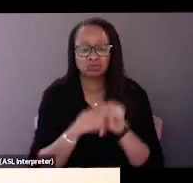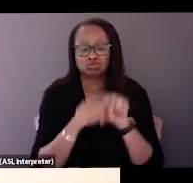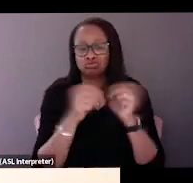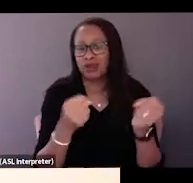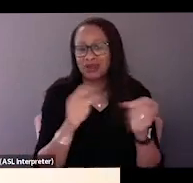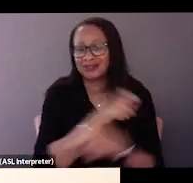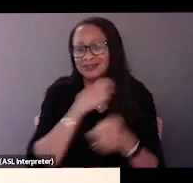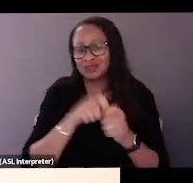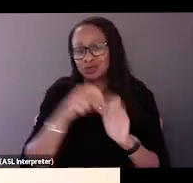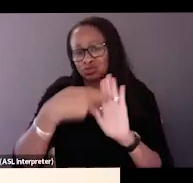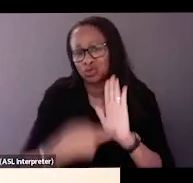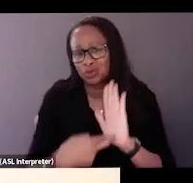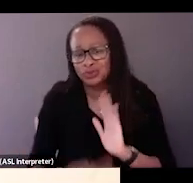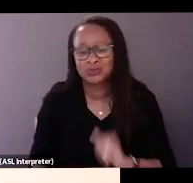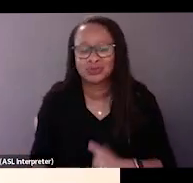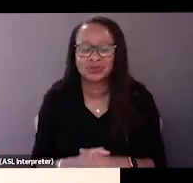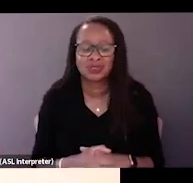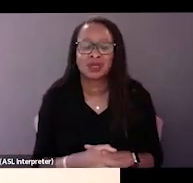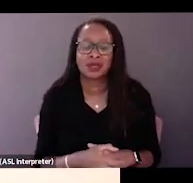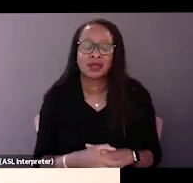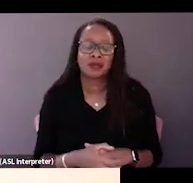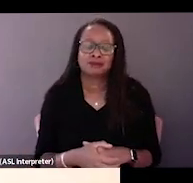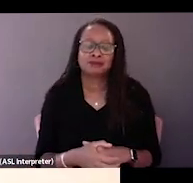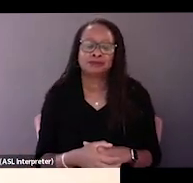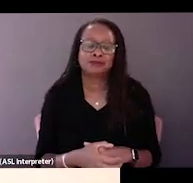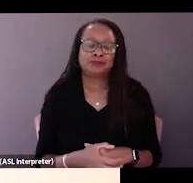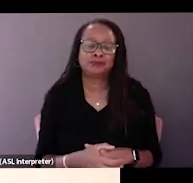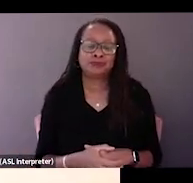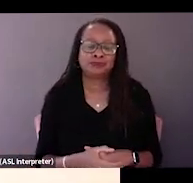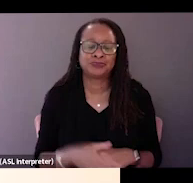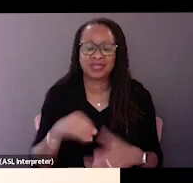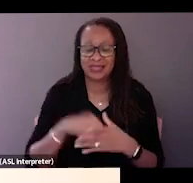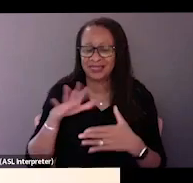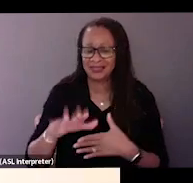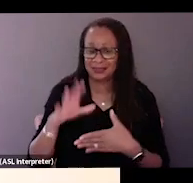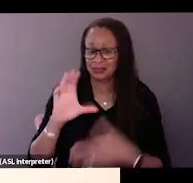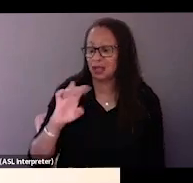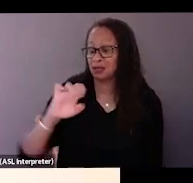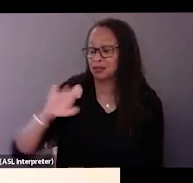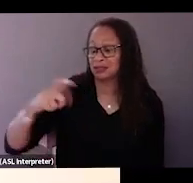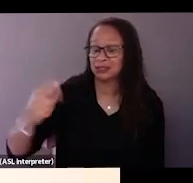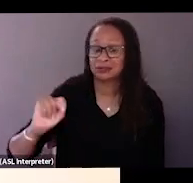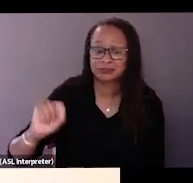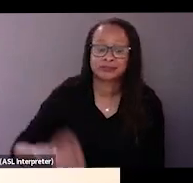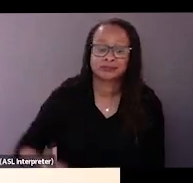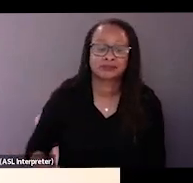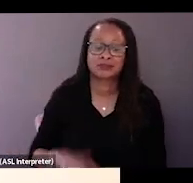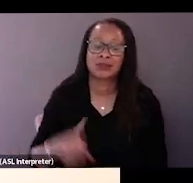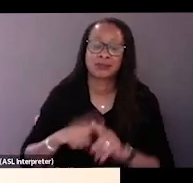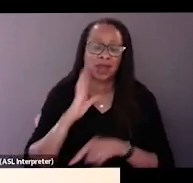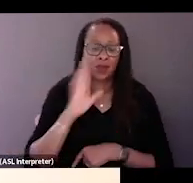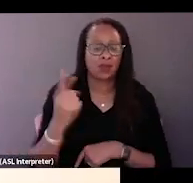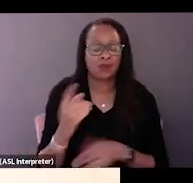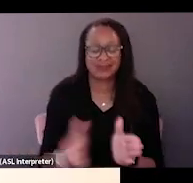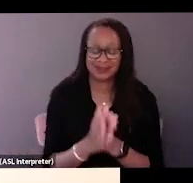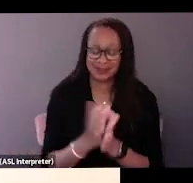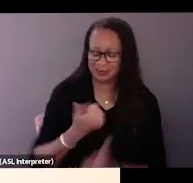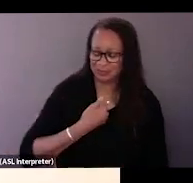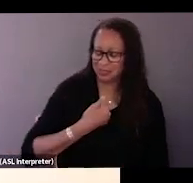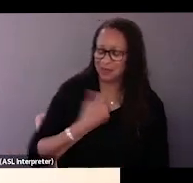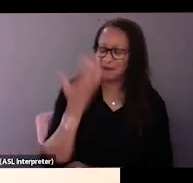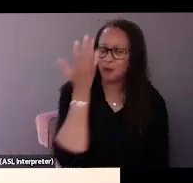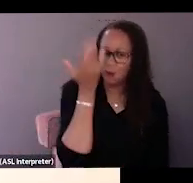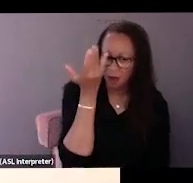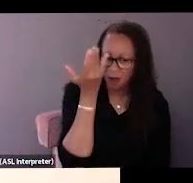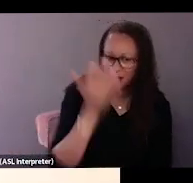reglas. Pero siempre me voy a preguntar por qué lo hizo ella, ¿no? Si ella era consciente de lo que estaba haciendo o si